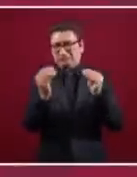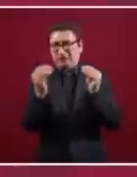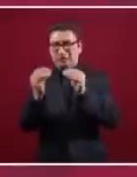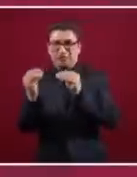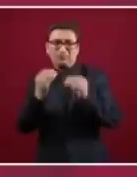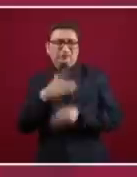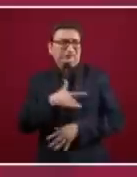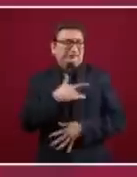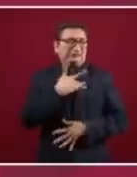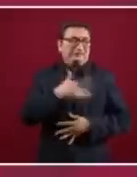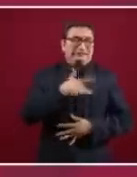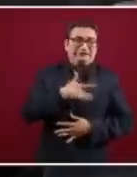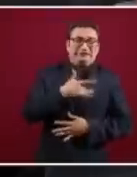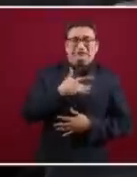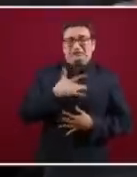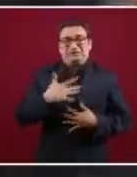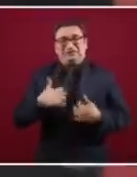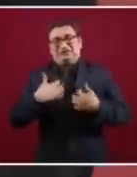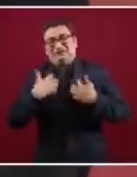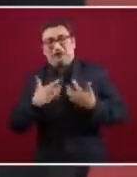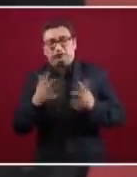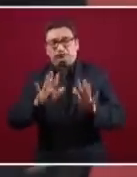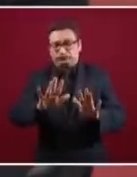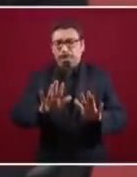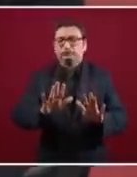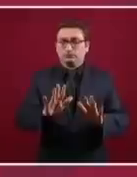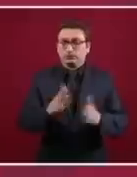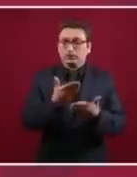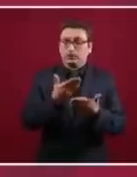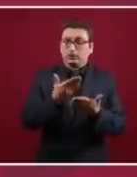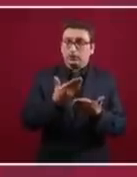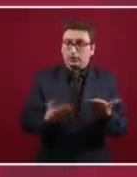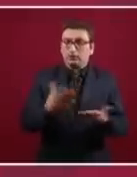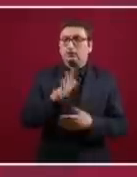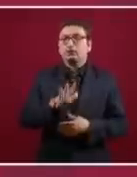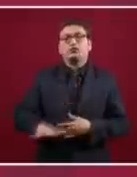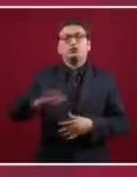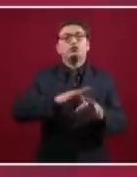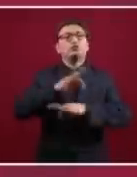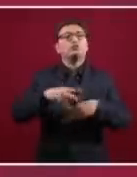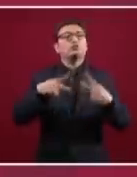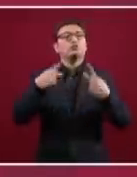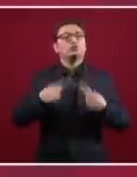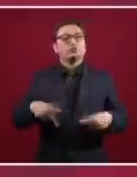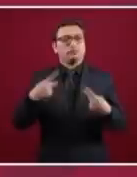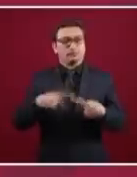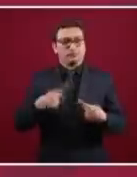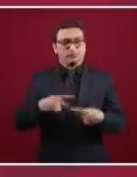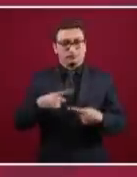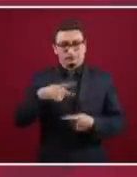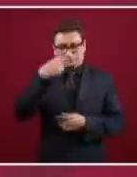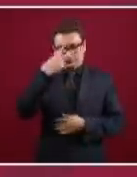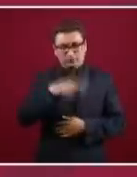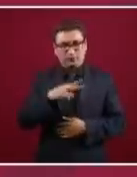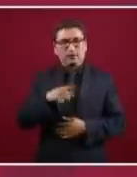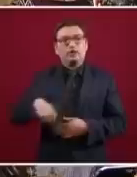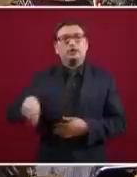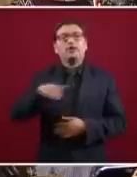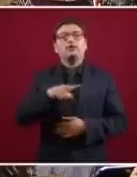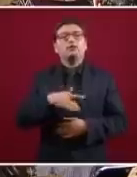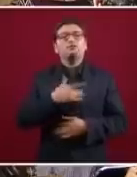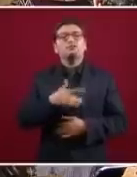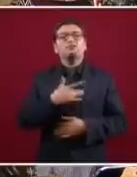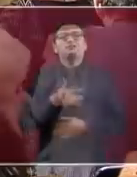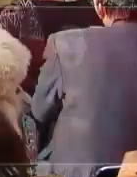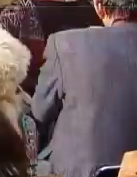apasionarnos ahora los ciudadanos gozan de